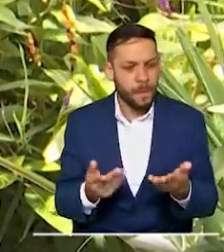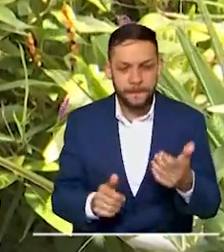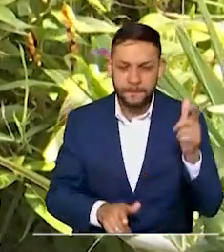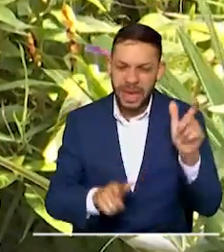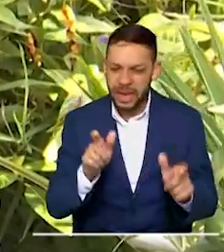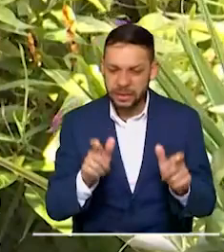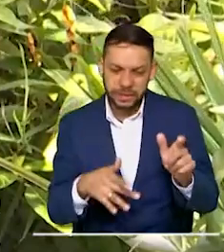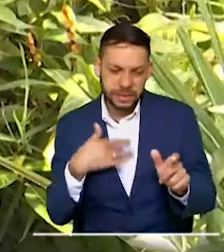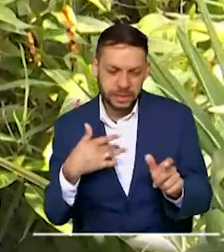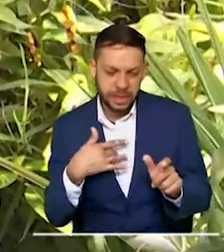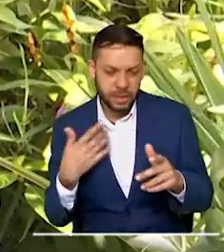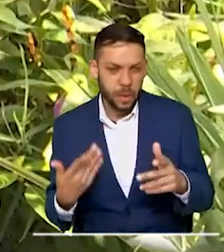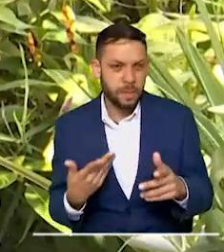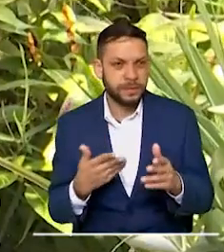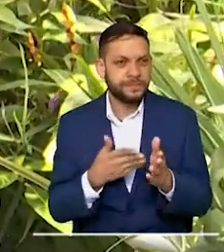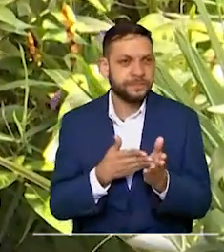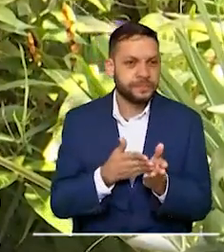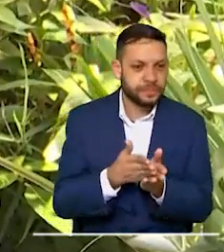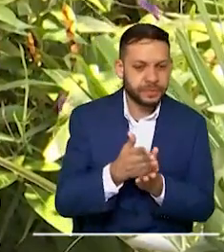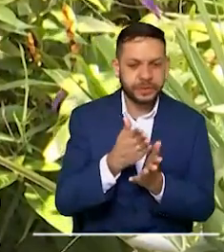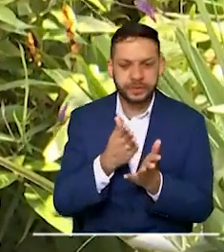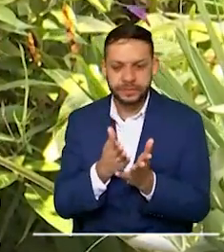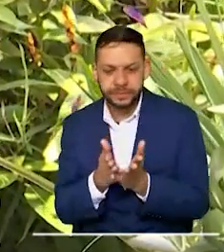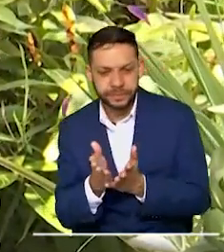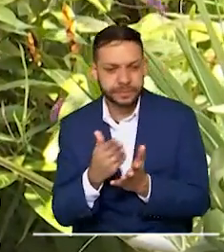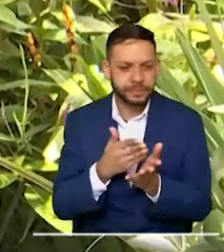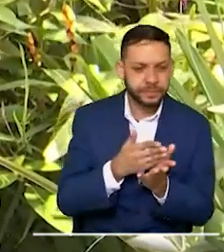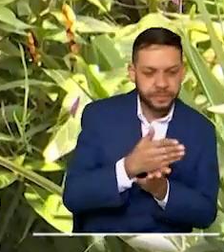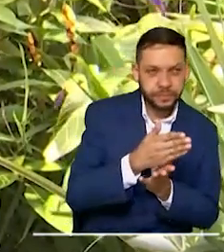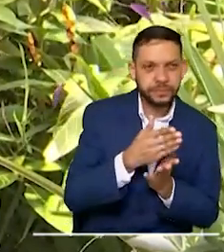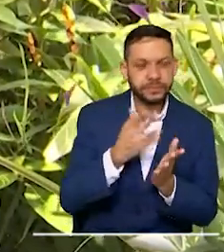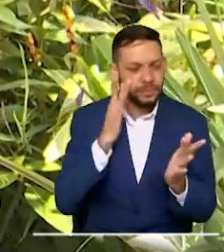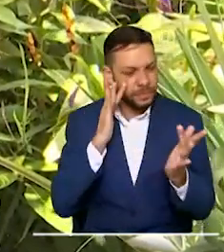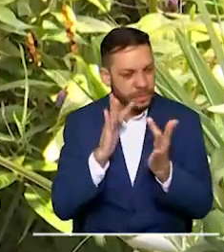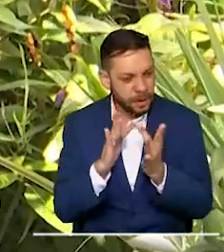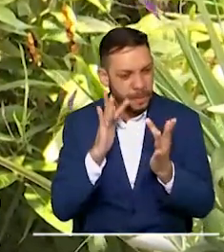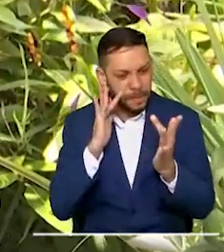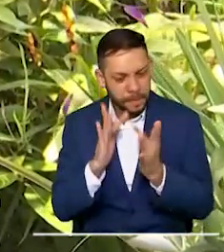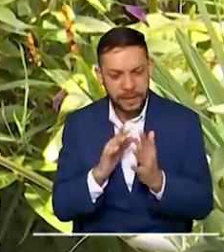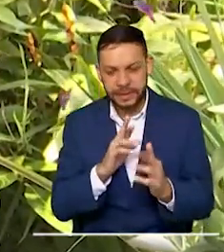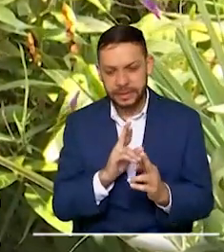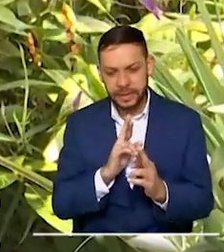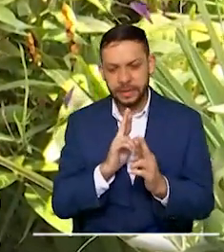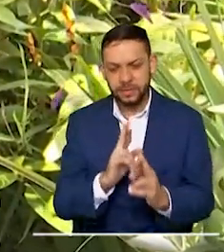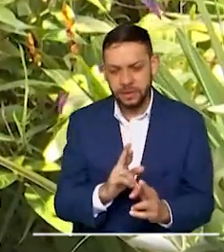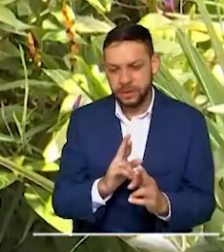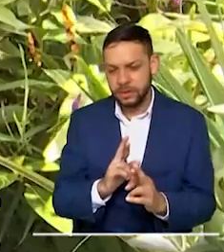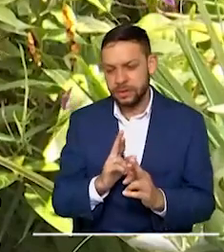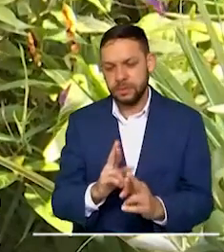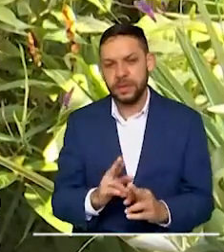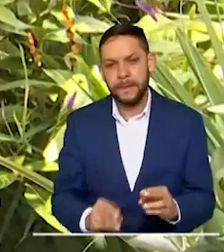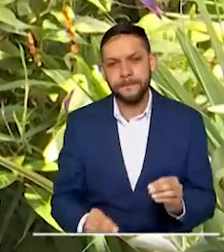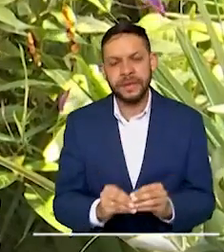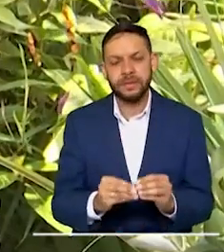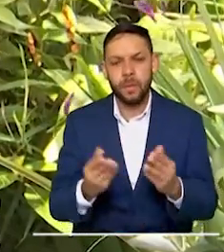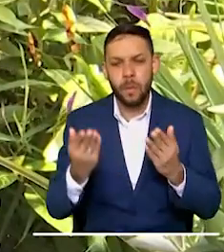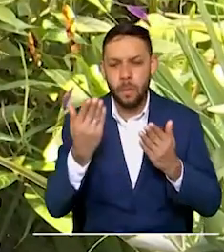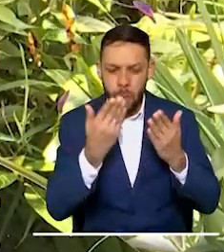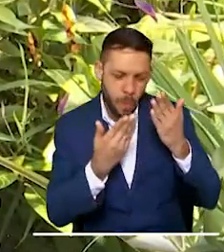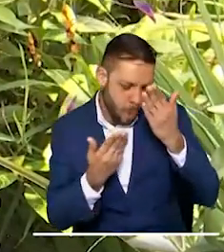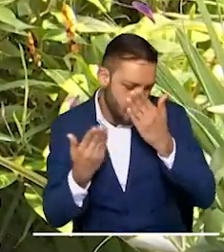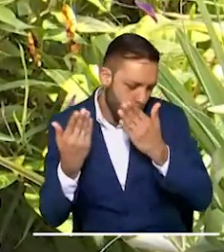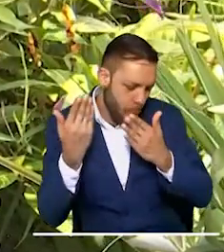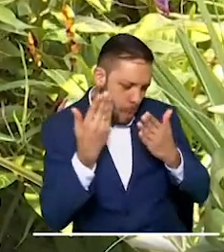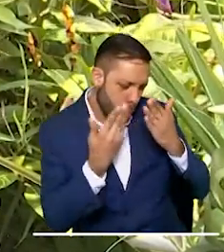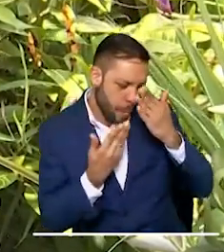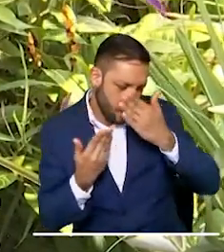y ya realizándolas y viendo los resultados, entonces ya él confirmará con otras pruebas más especiales. Entonces